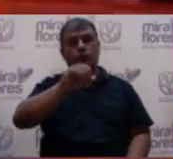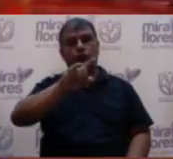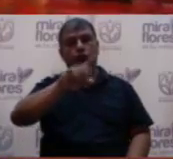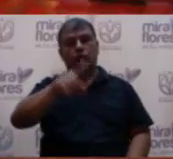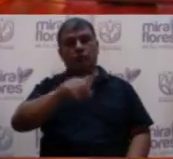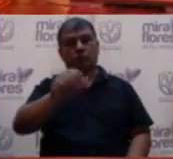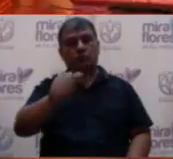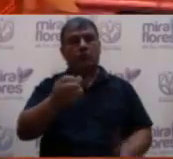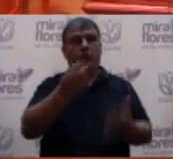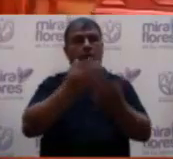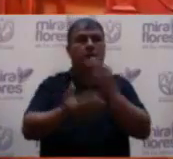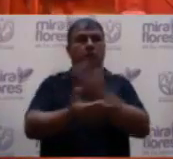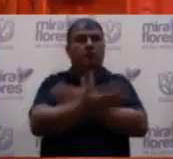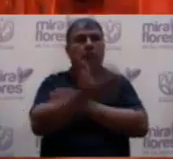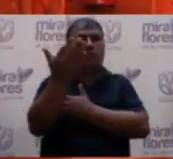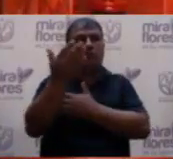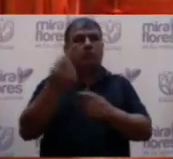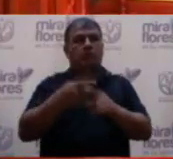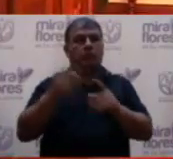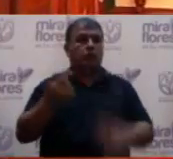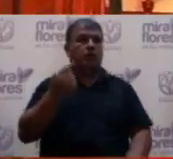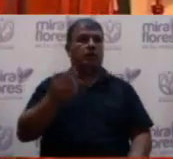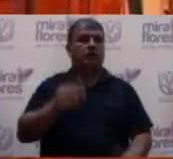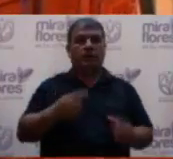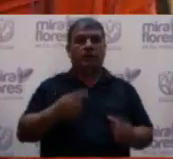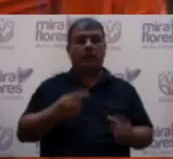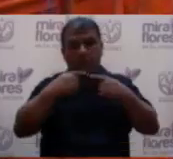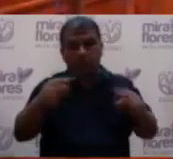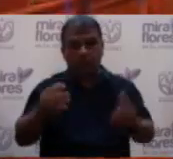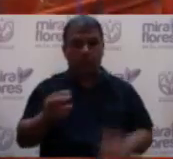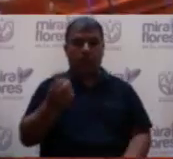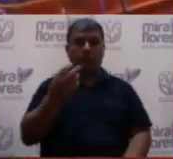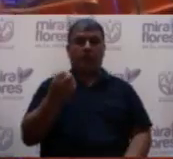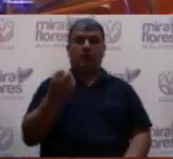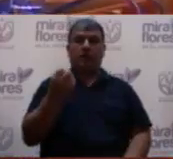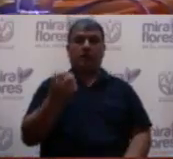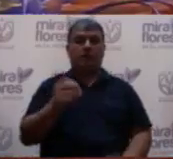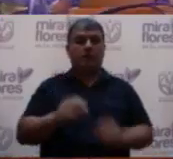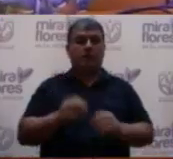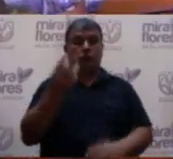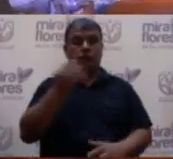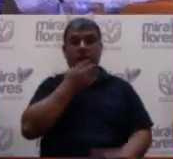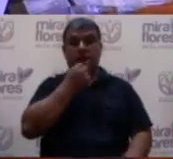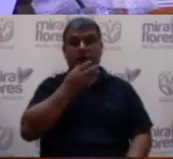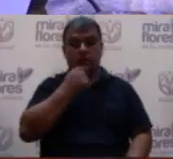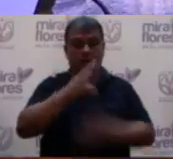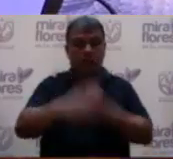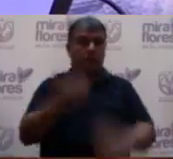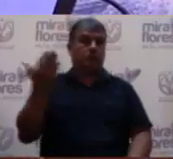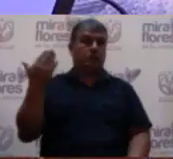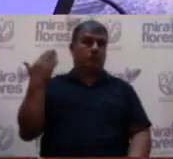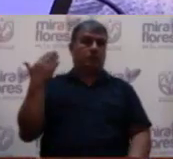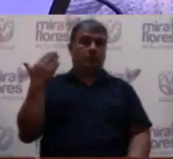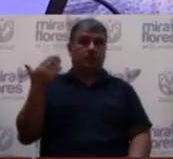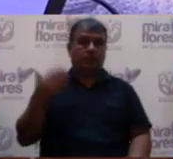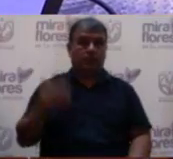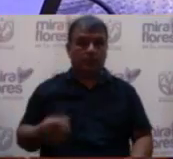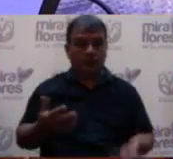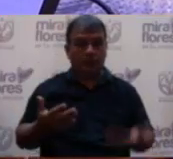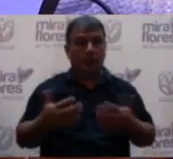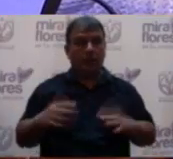palabra. Buenos días. Quería simplemente manifestar que el día 12 de diciembre del año pasado